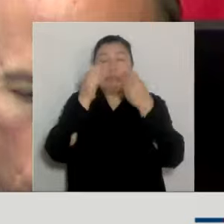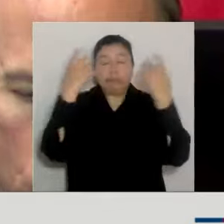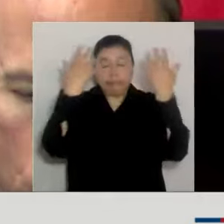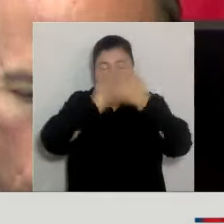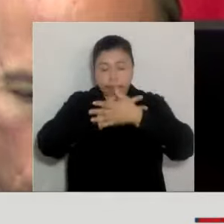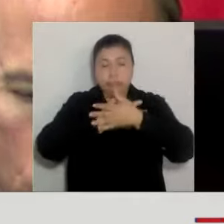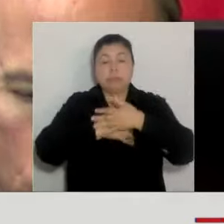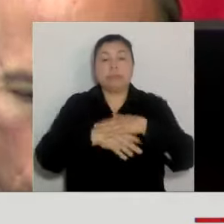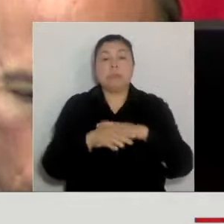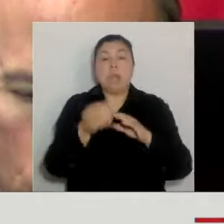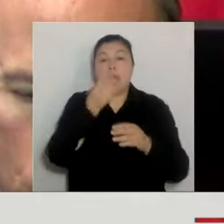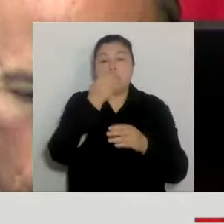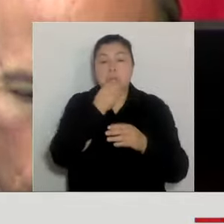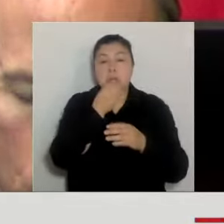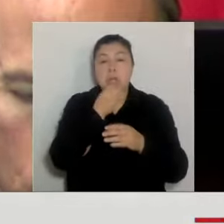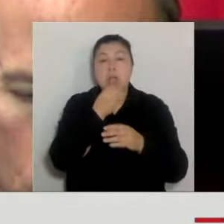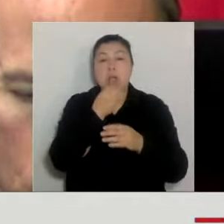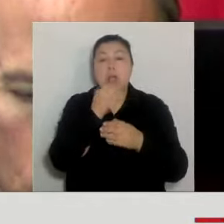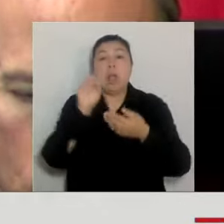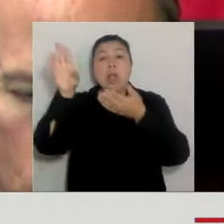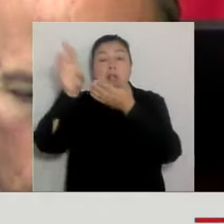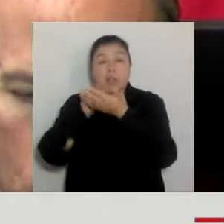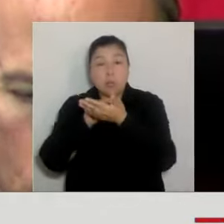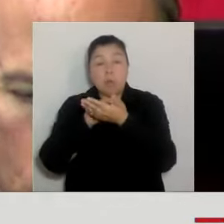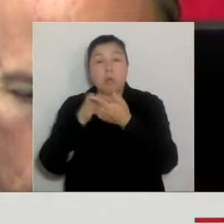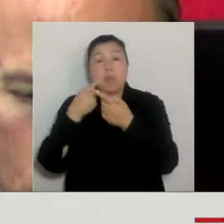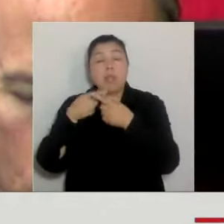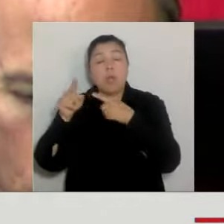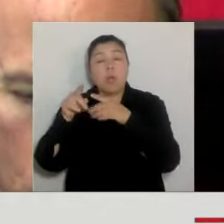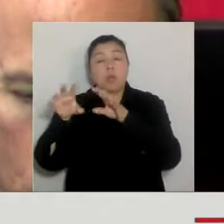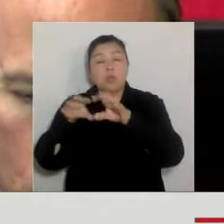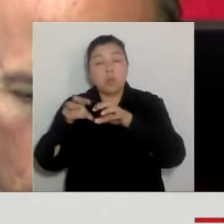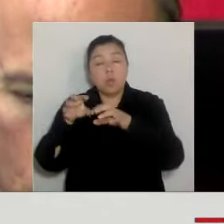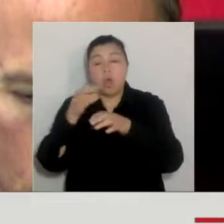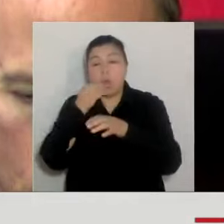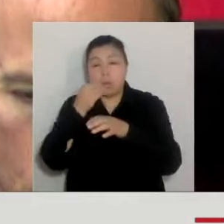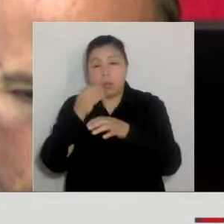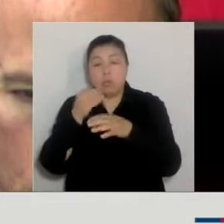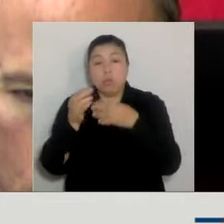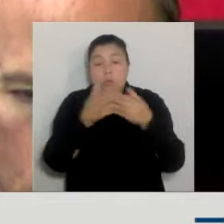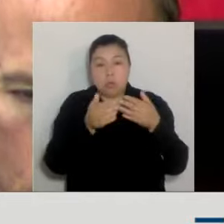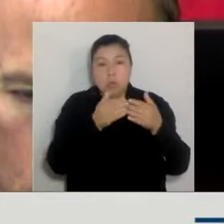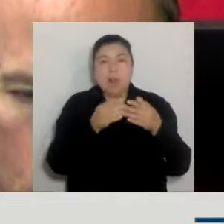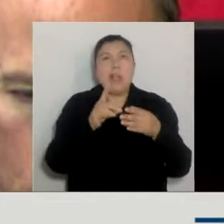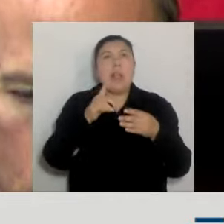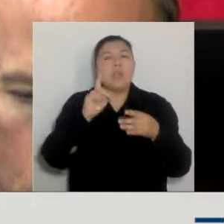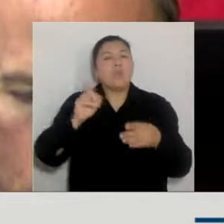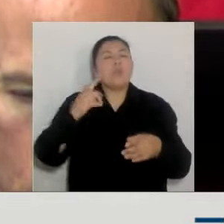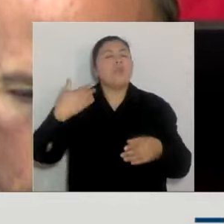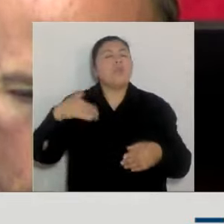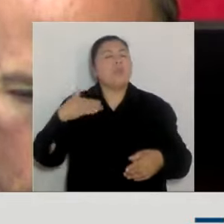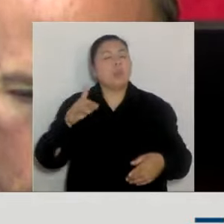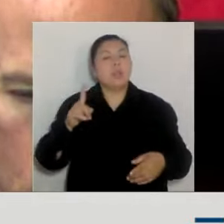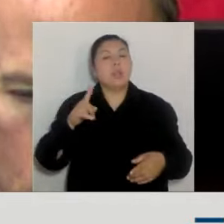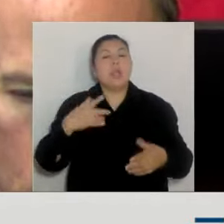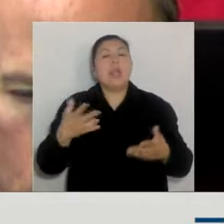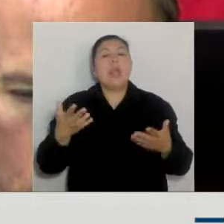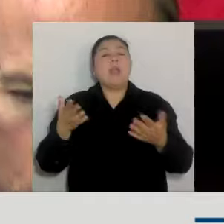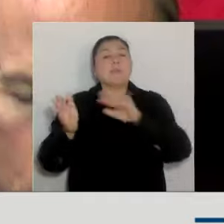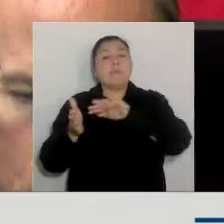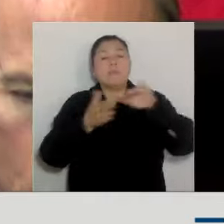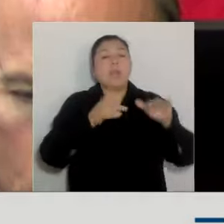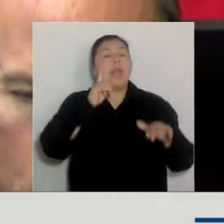creo que no es lo correcto lo correcto es entender a qué es lo que va dirigido Esto va dirigido porque hoy día la tecnología